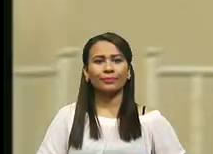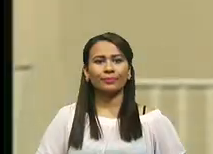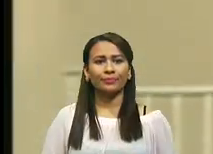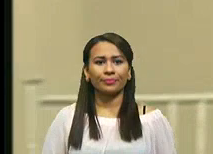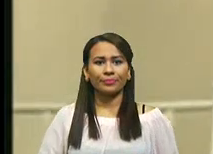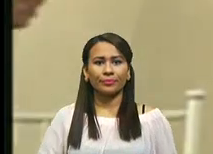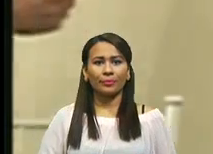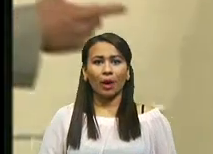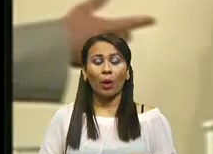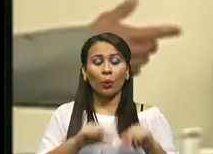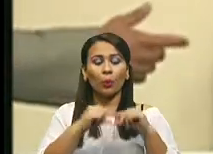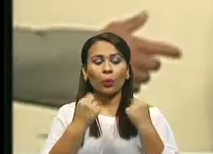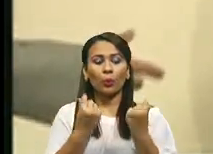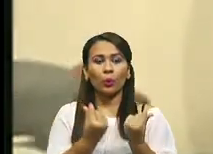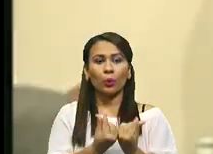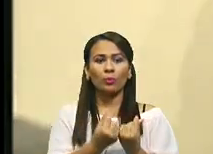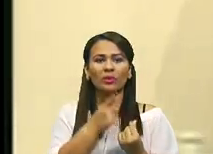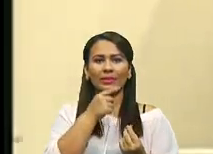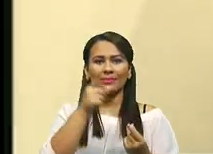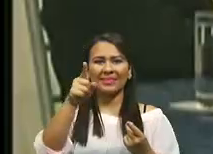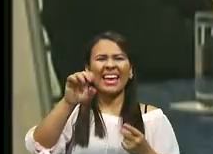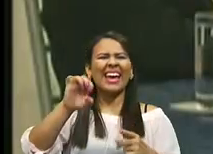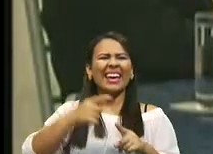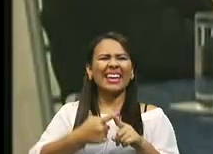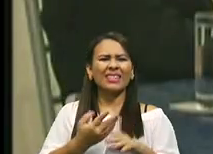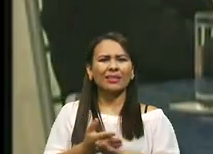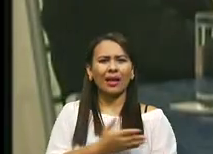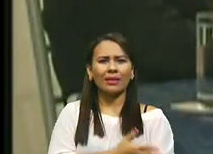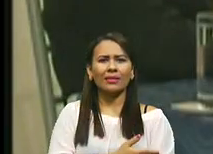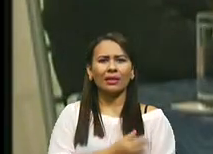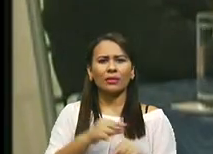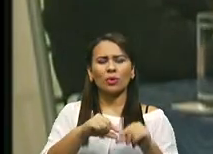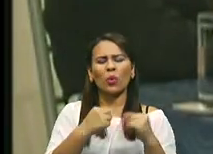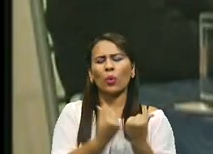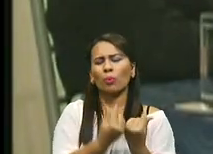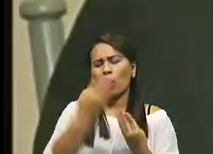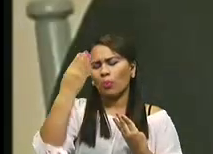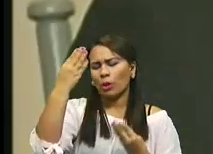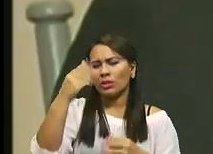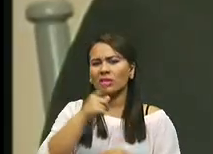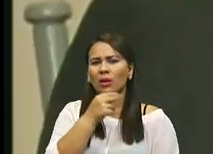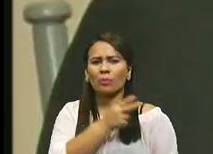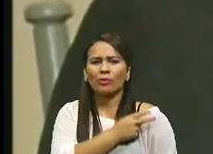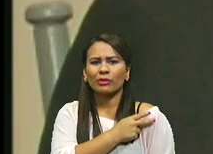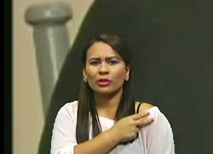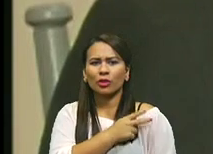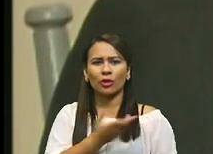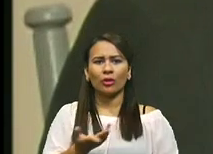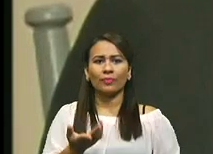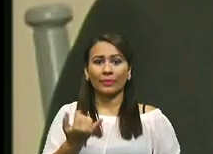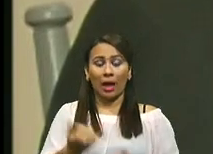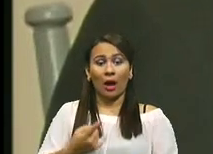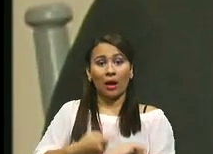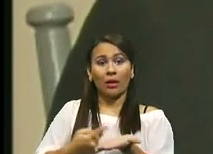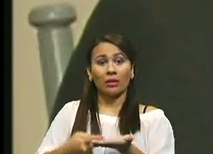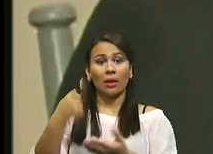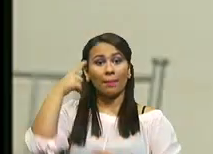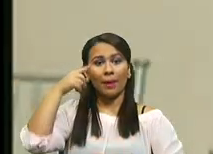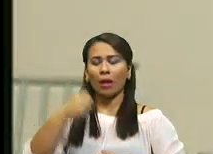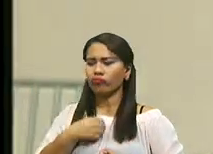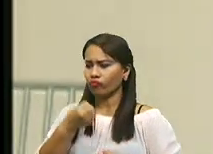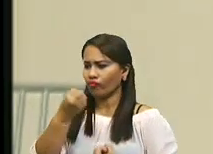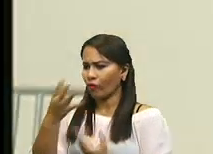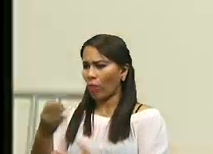Se trata de una agrupación que la conforman exmandatarios, representantes políticos y catedráticos. Esta vez se reunieron para anunciar su